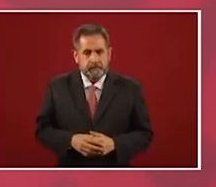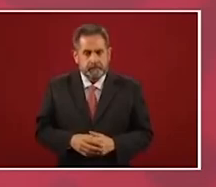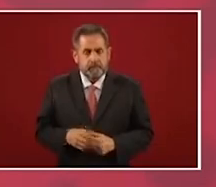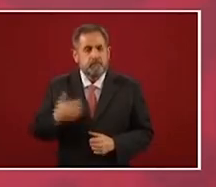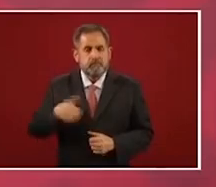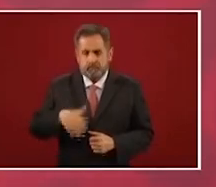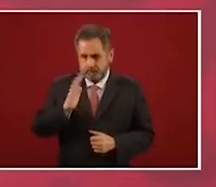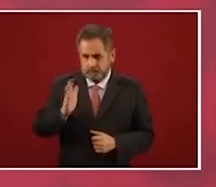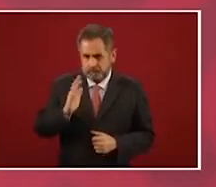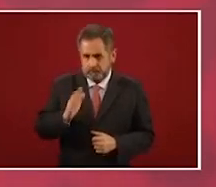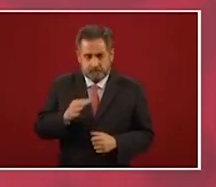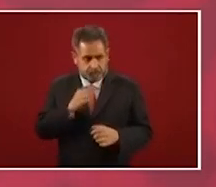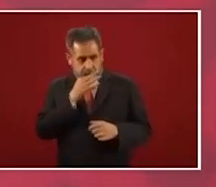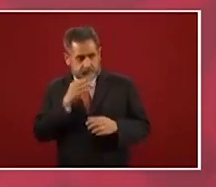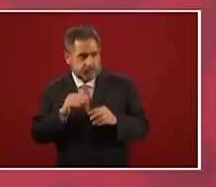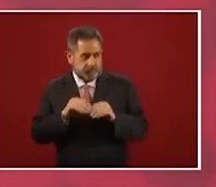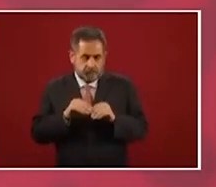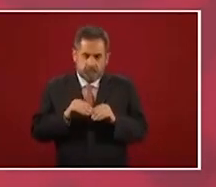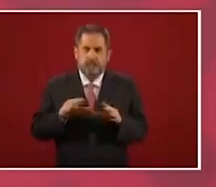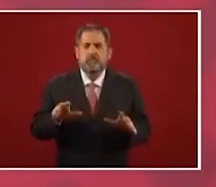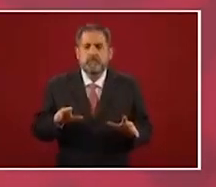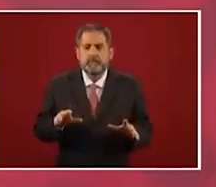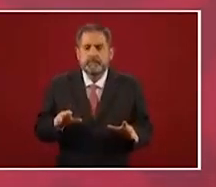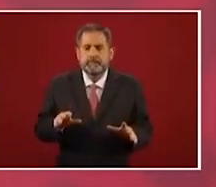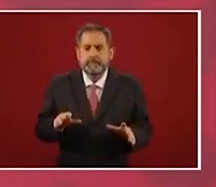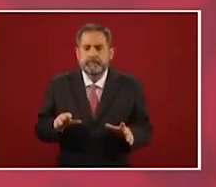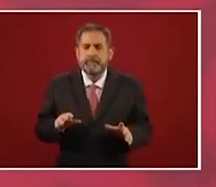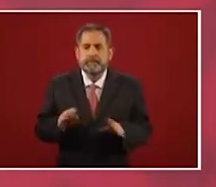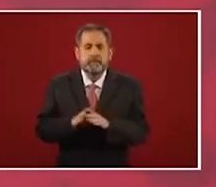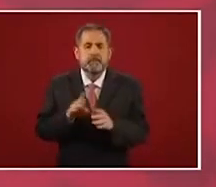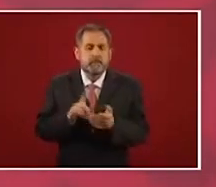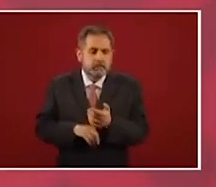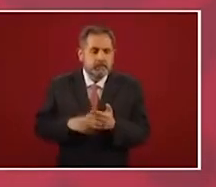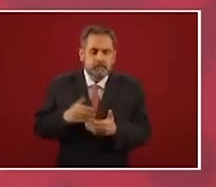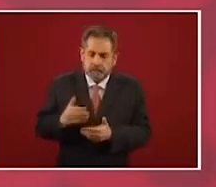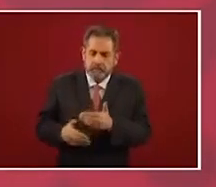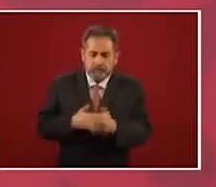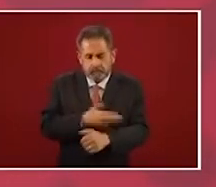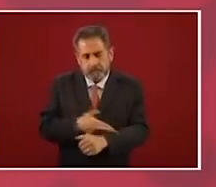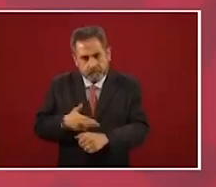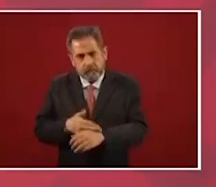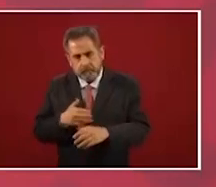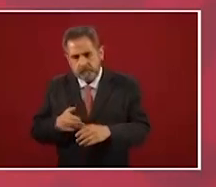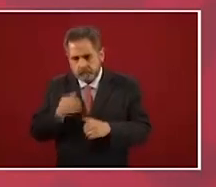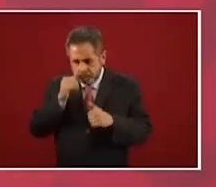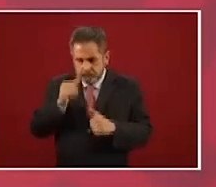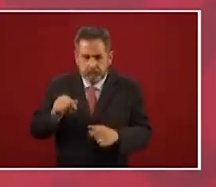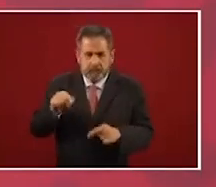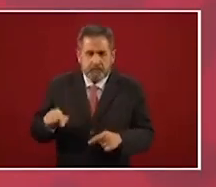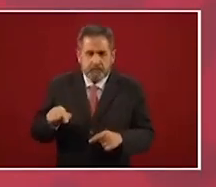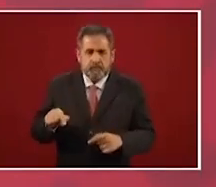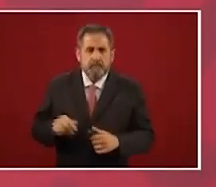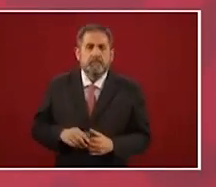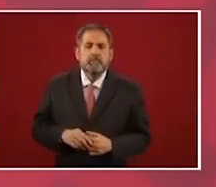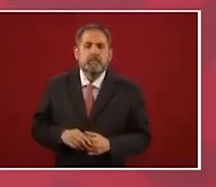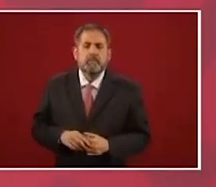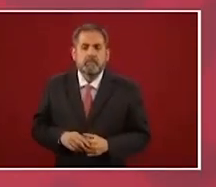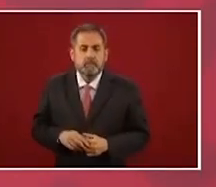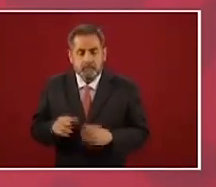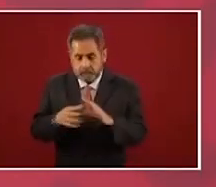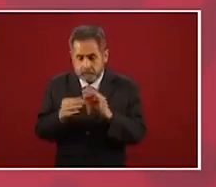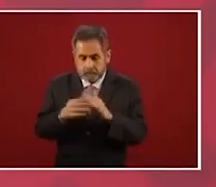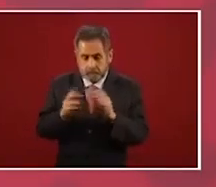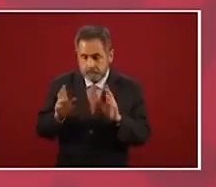dado información de que estamos atendiendo las causas, que tenemos que enfrentar